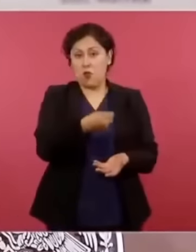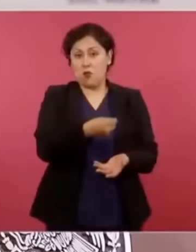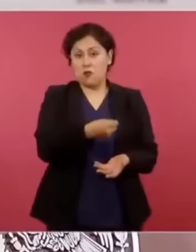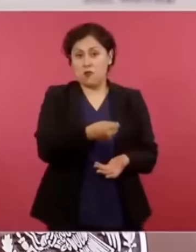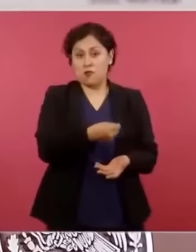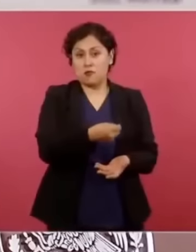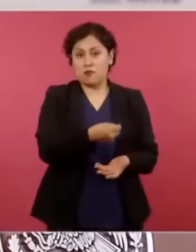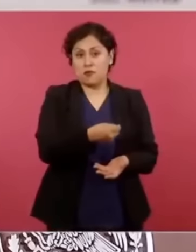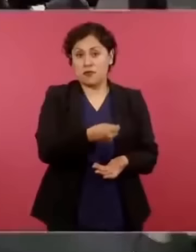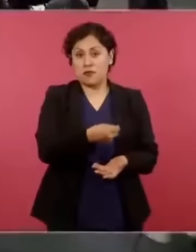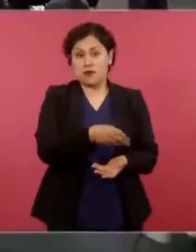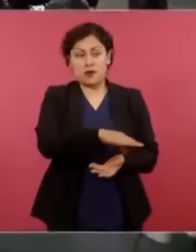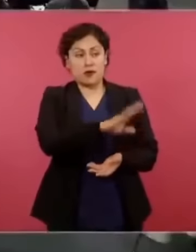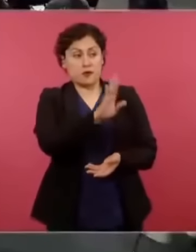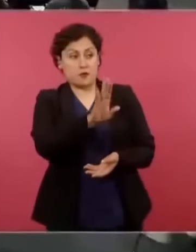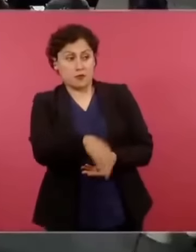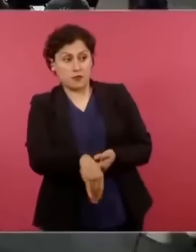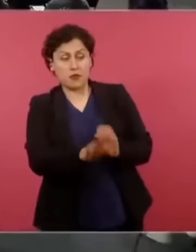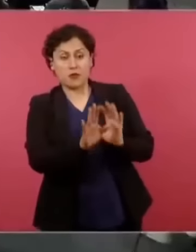Entonces,